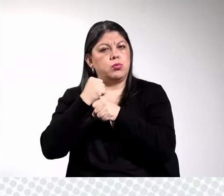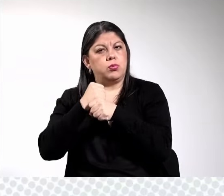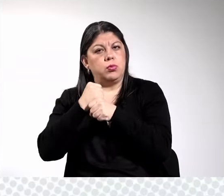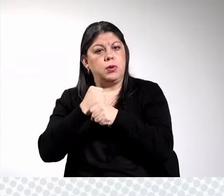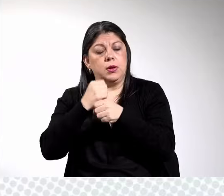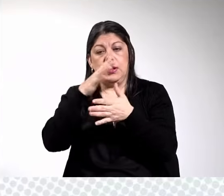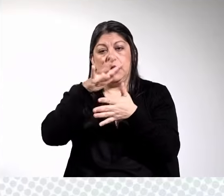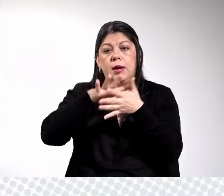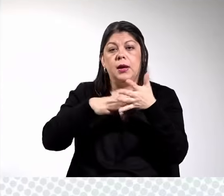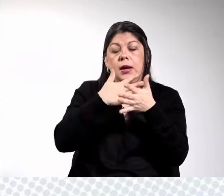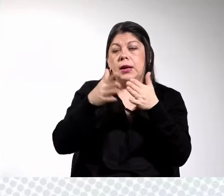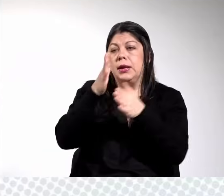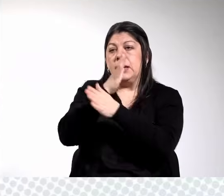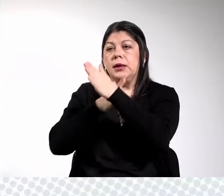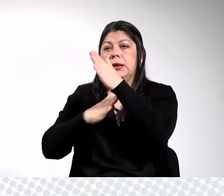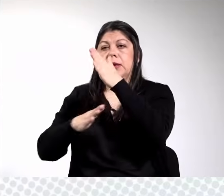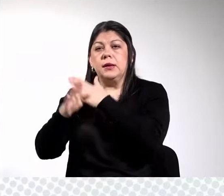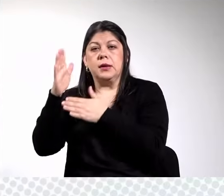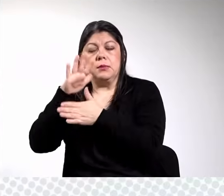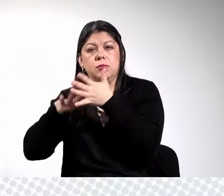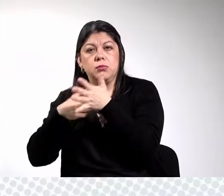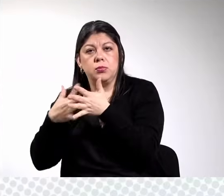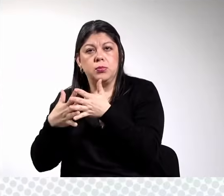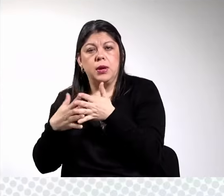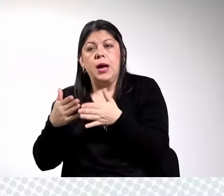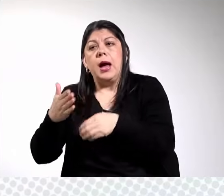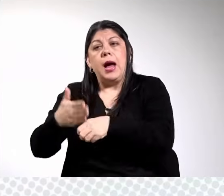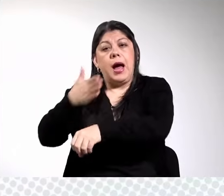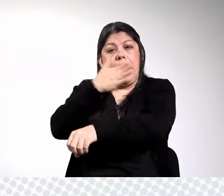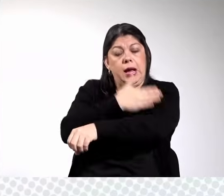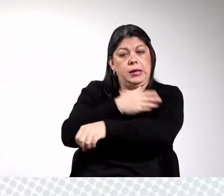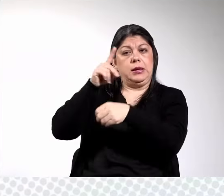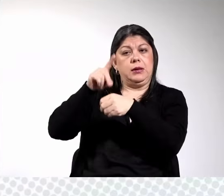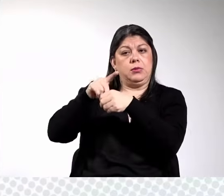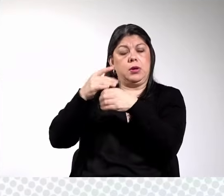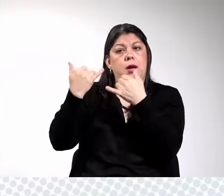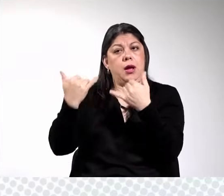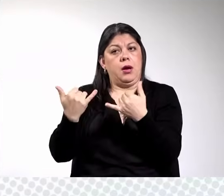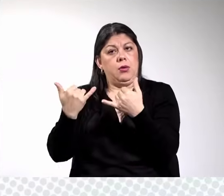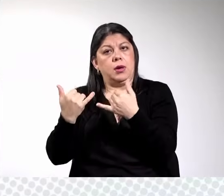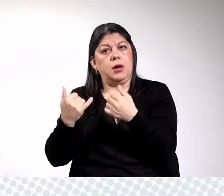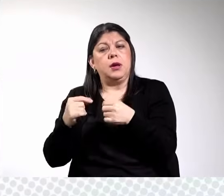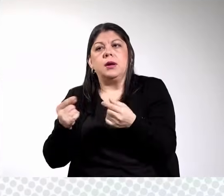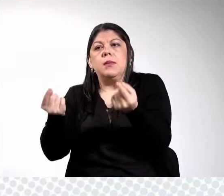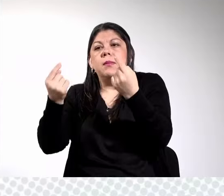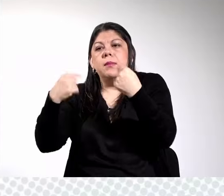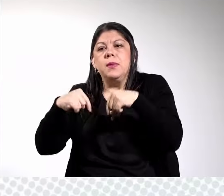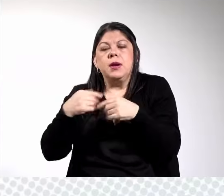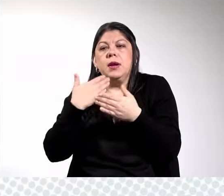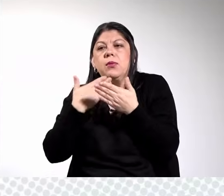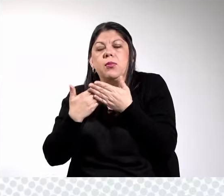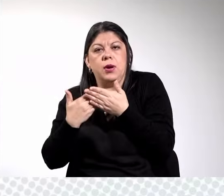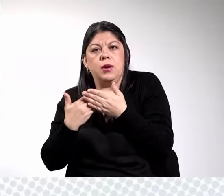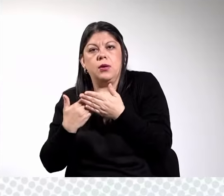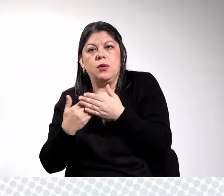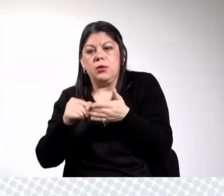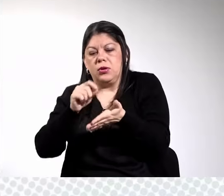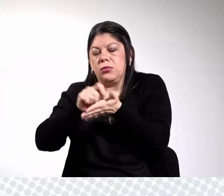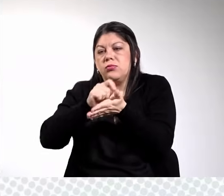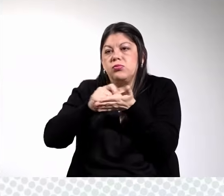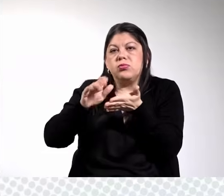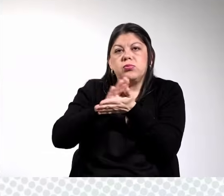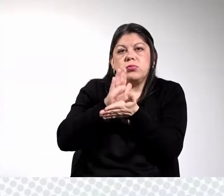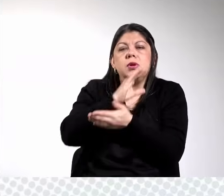agenda de discapacidad ha sido una agenda mía antes de ser diputada y ahora. Yo tengo un lema: nadie viene a hacerse bueno cuando está en una papeleta.